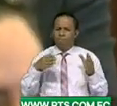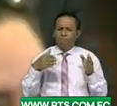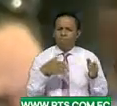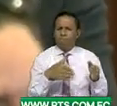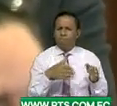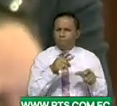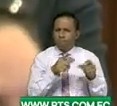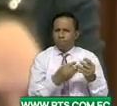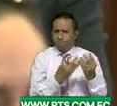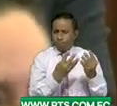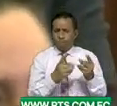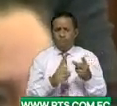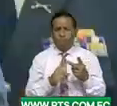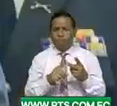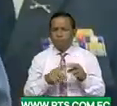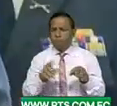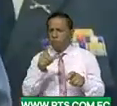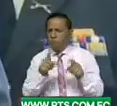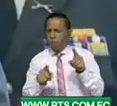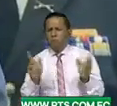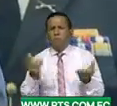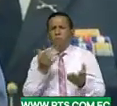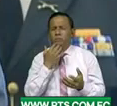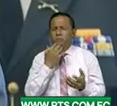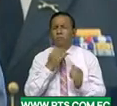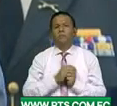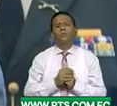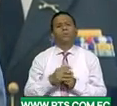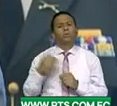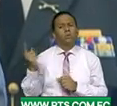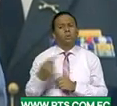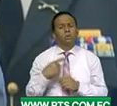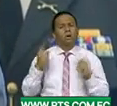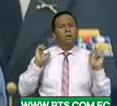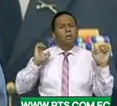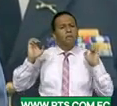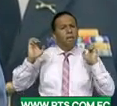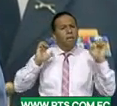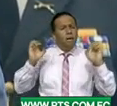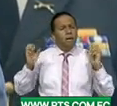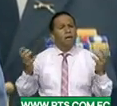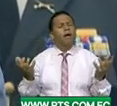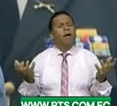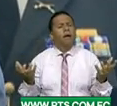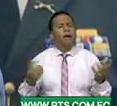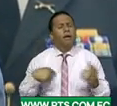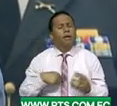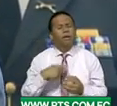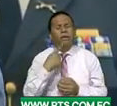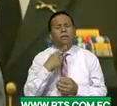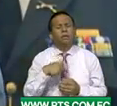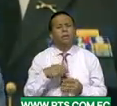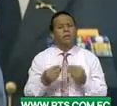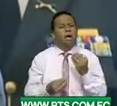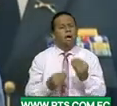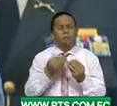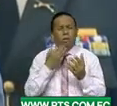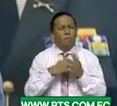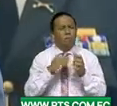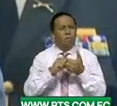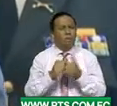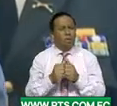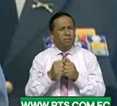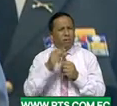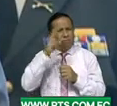de interés, entre otras. Esta estrategia nos dice cómo debemos afrontar este problema